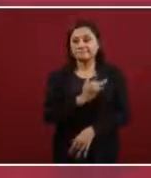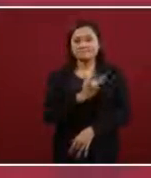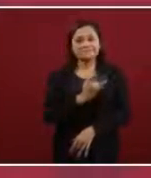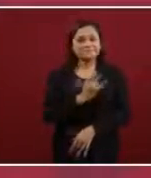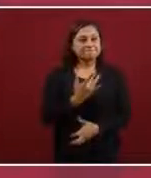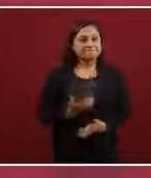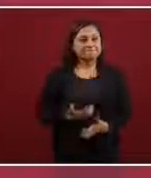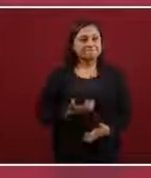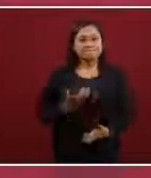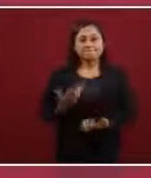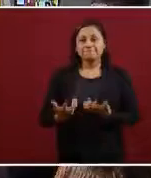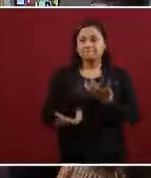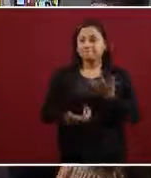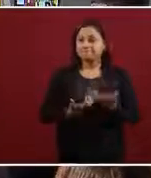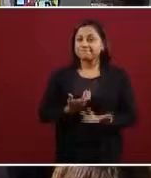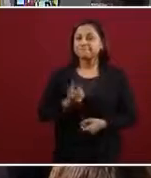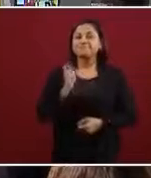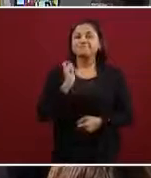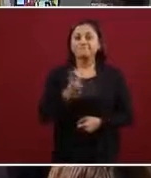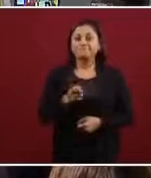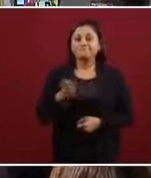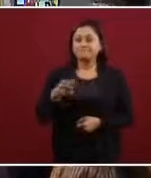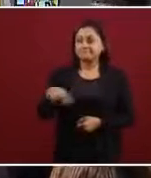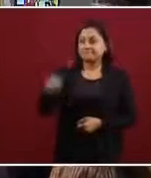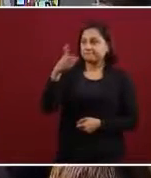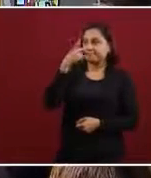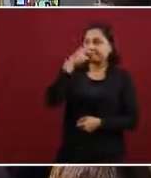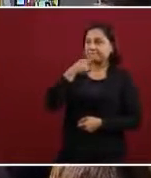es que nos quieran comparar